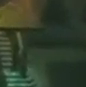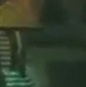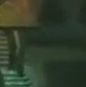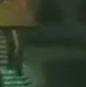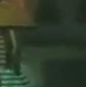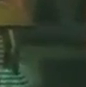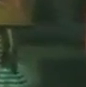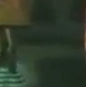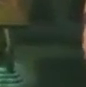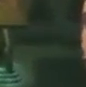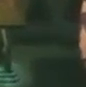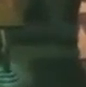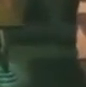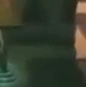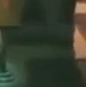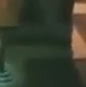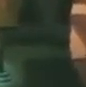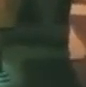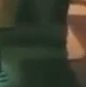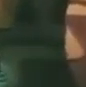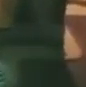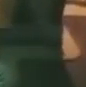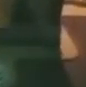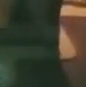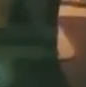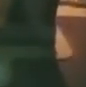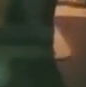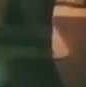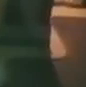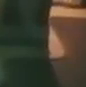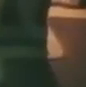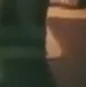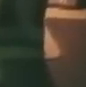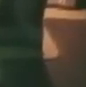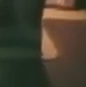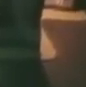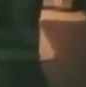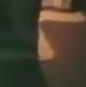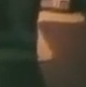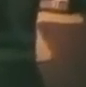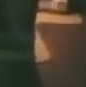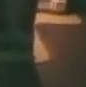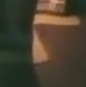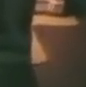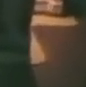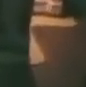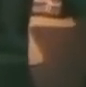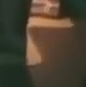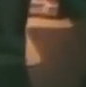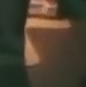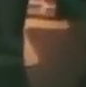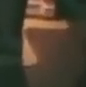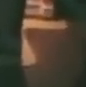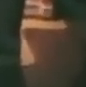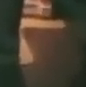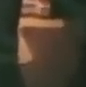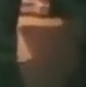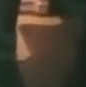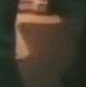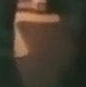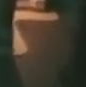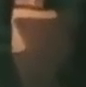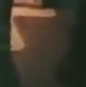el excelentísimo señor Mehmet Muz, a nuestro país, quien cumple diversos compromisos, entre ellos ha sostenido